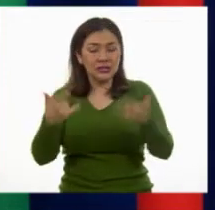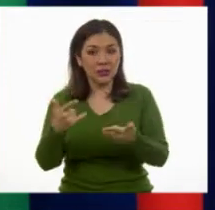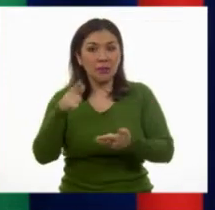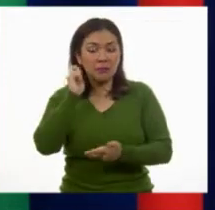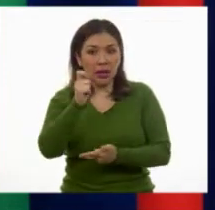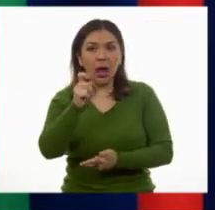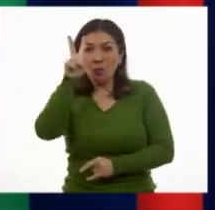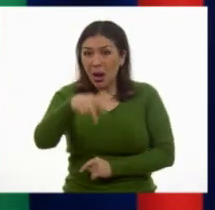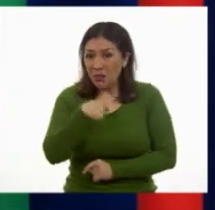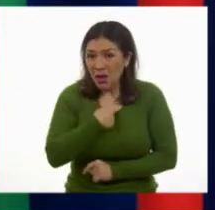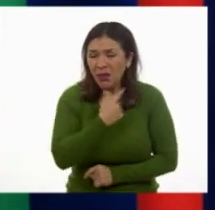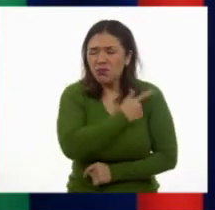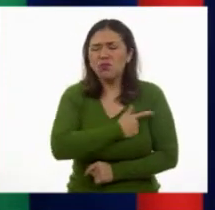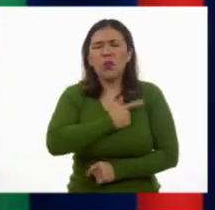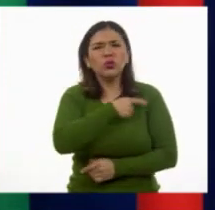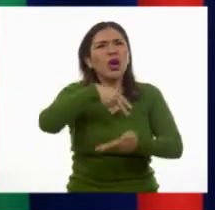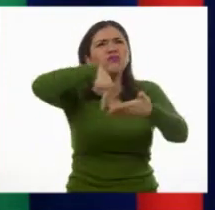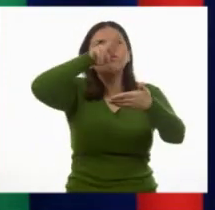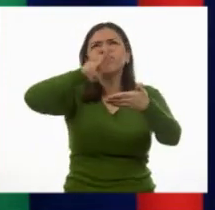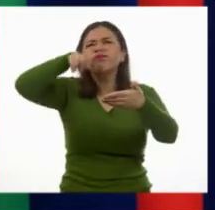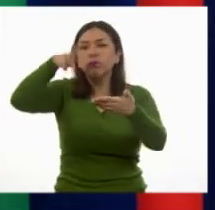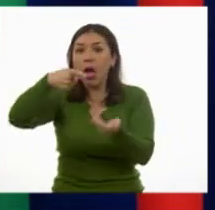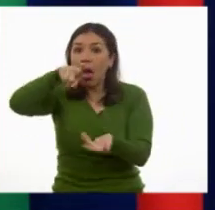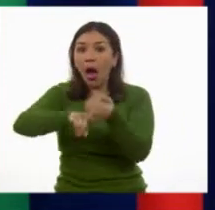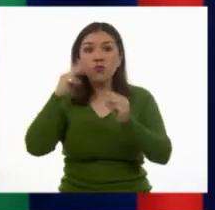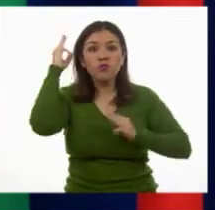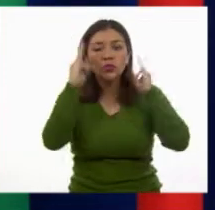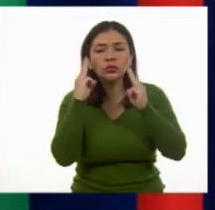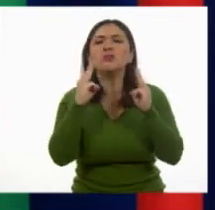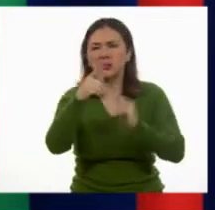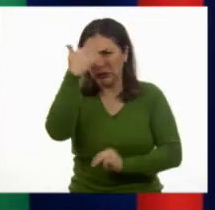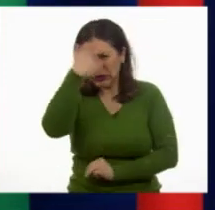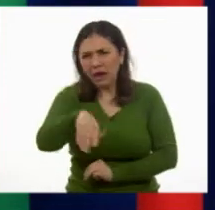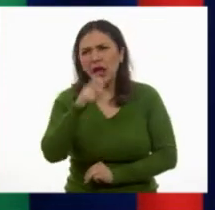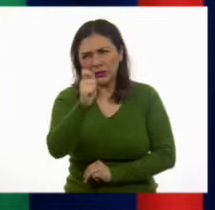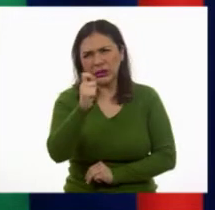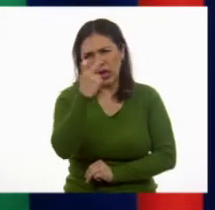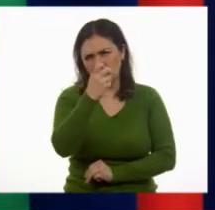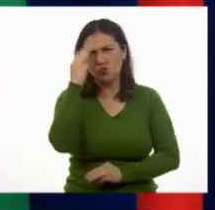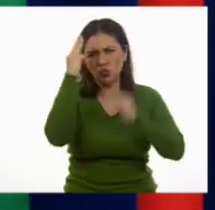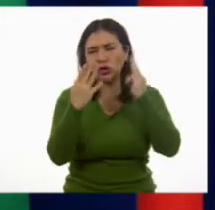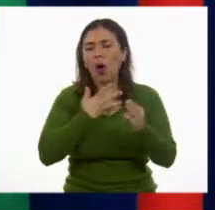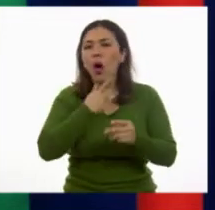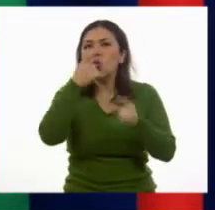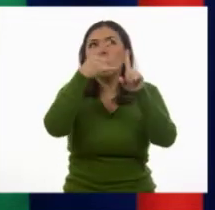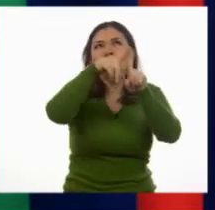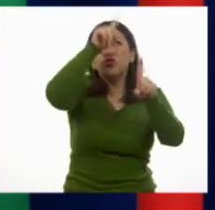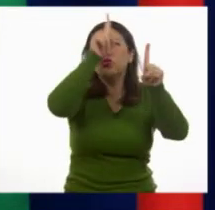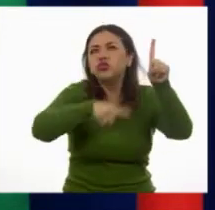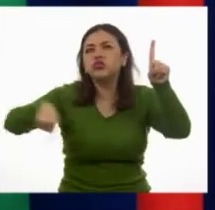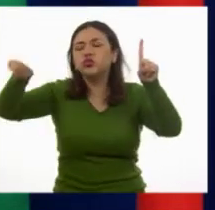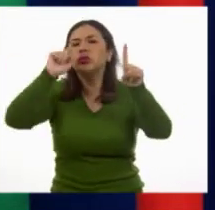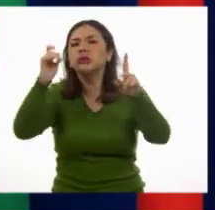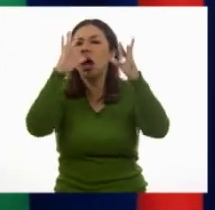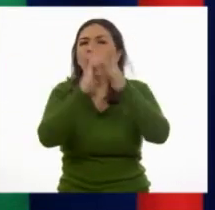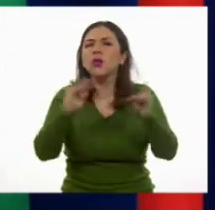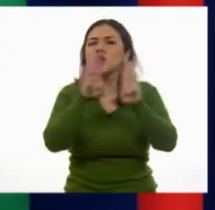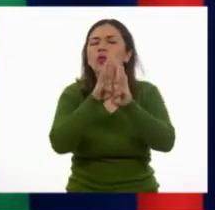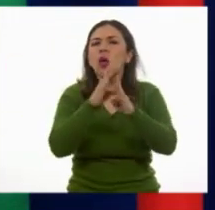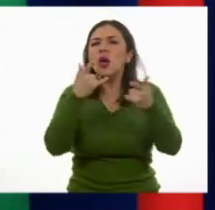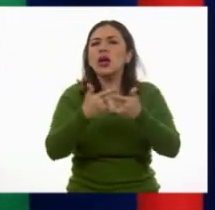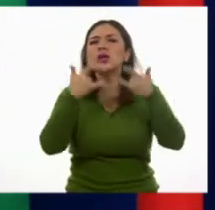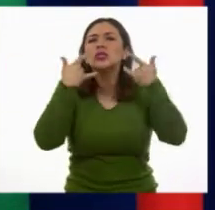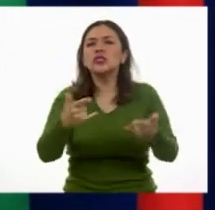A mí la verdad es que me encantan las pinturas que hay en ese museo. ¿Sabían que en ese museo hay un mural que cuenta la historia de la intervención